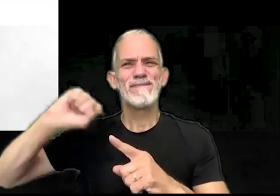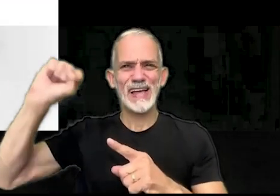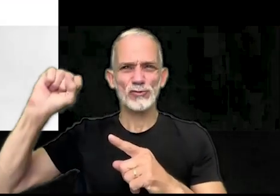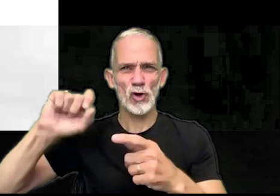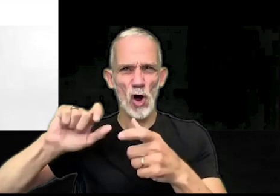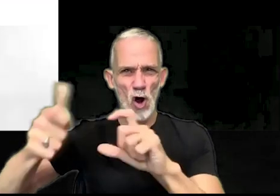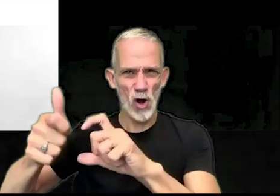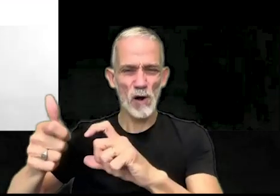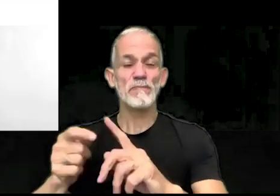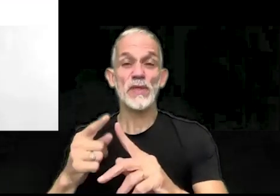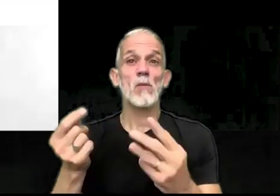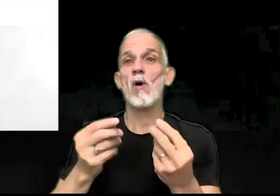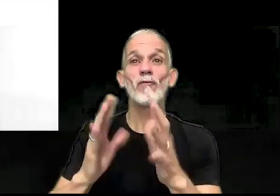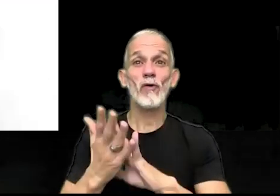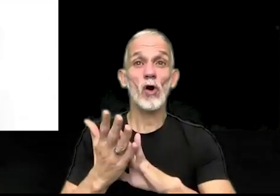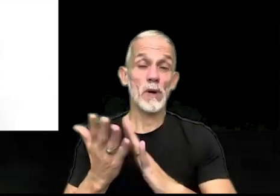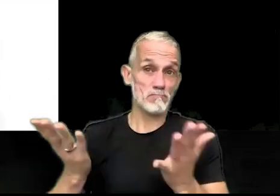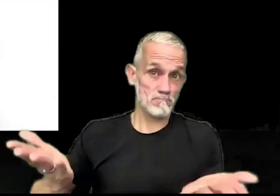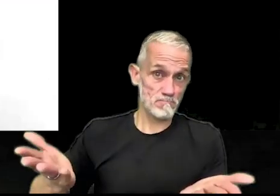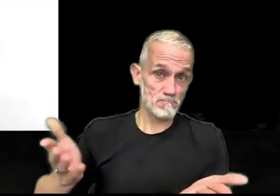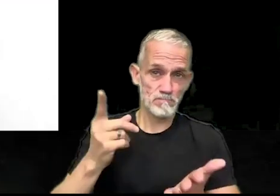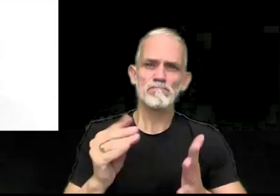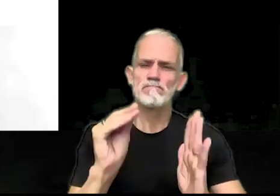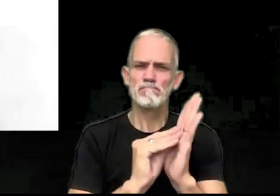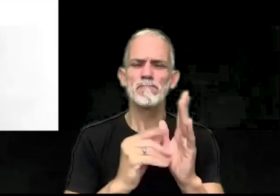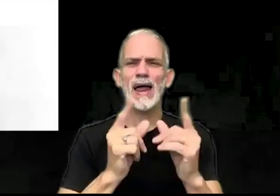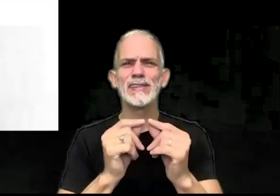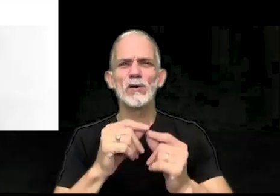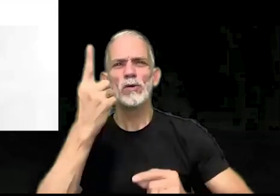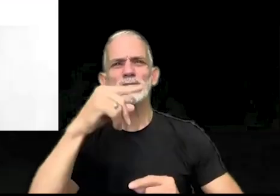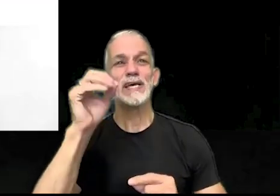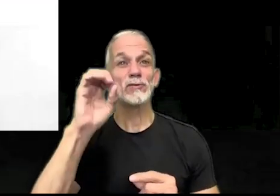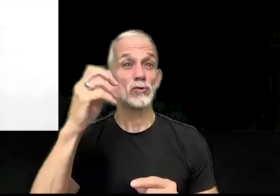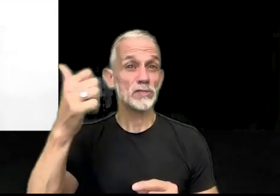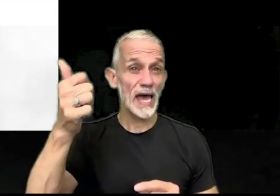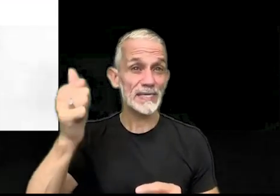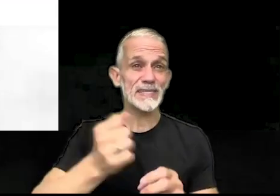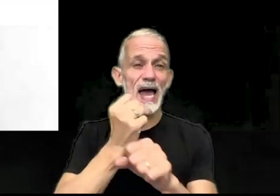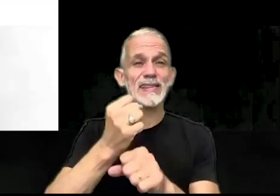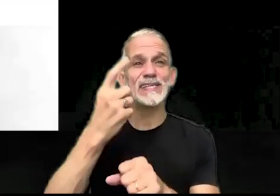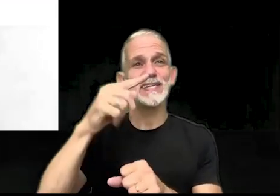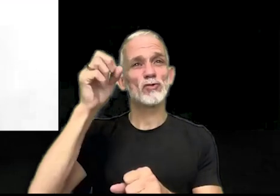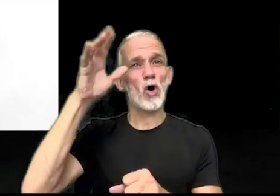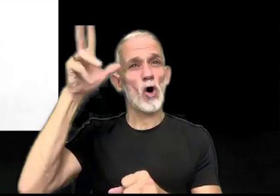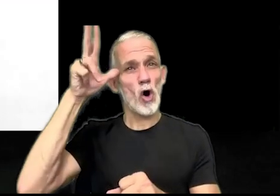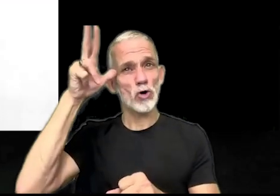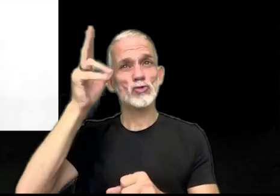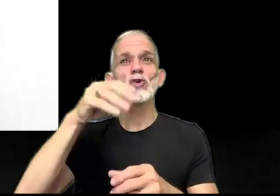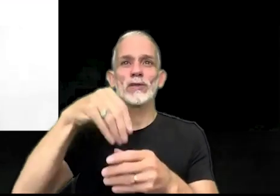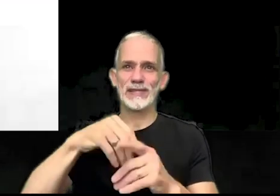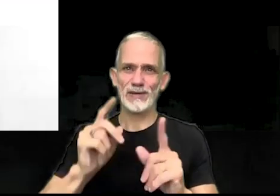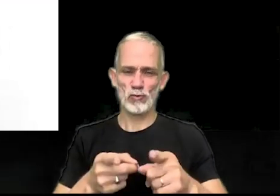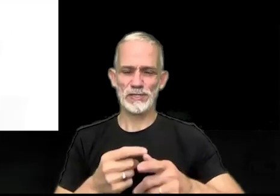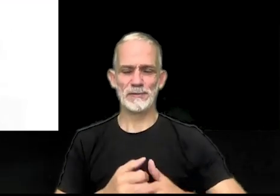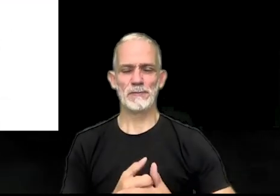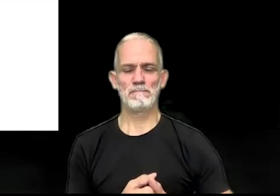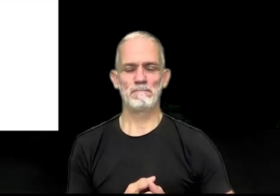ajuste por inflación cuyo mecanismo está en los artículos 106 a 108